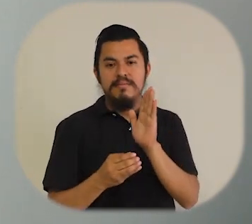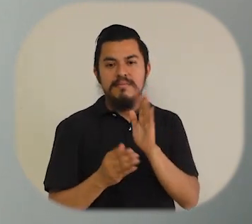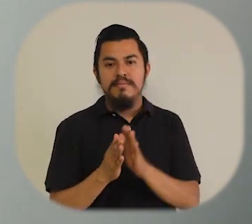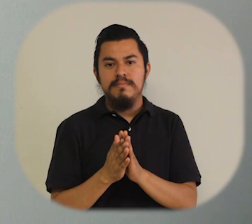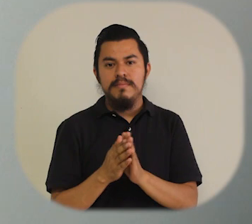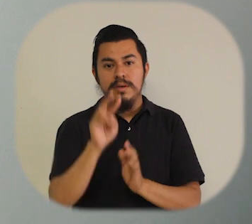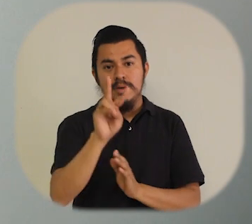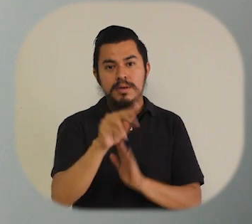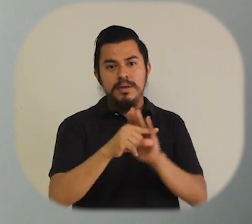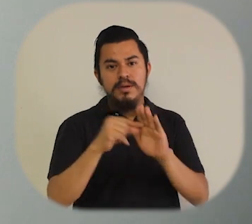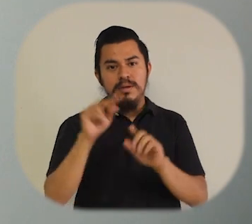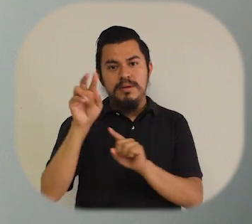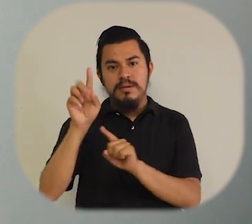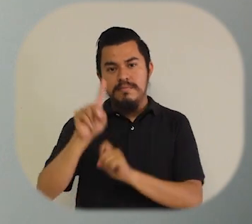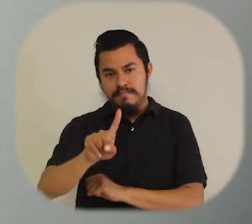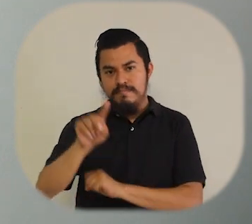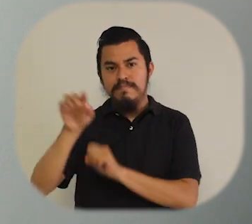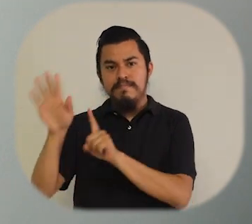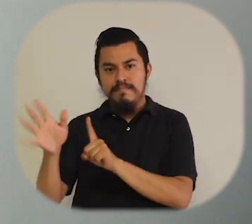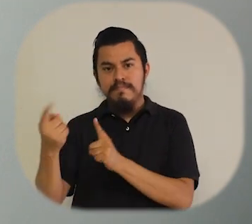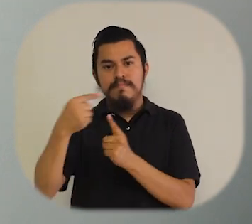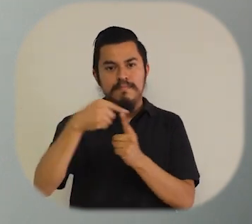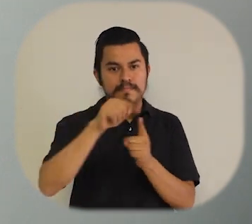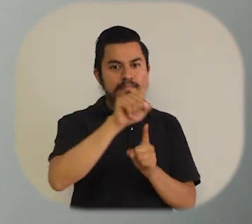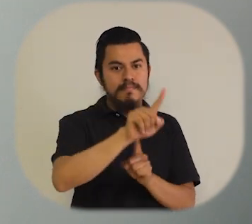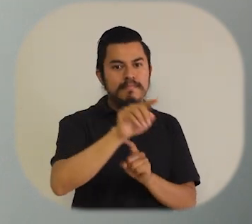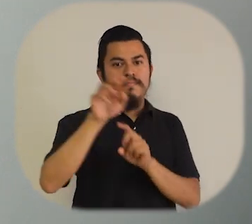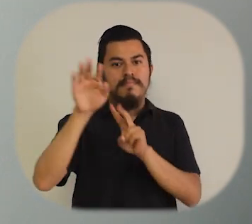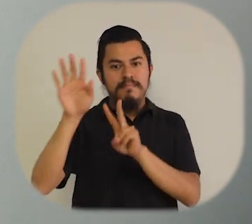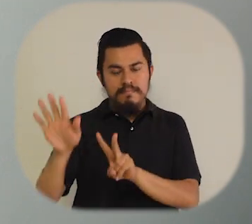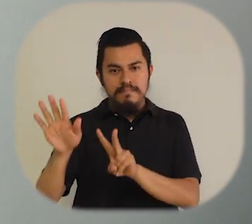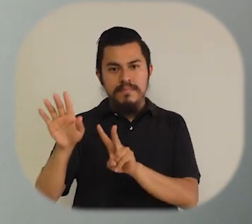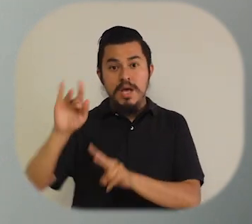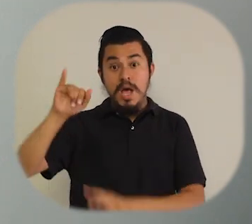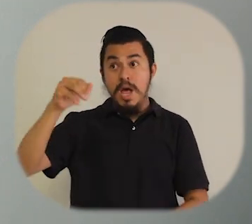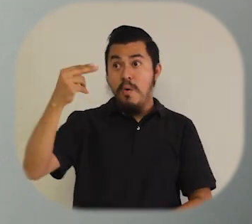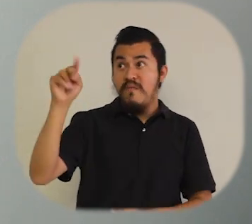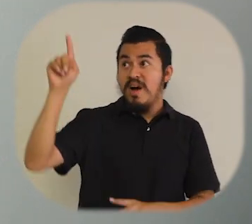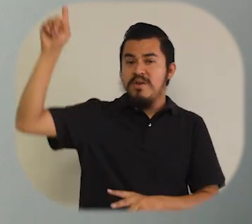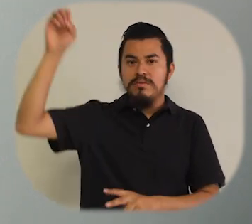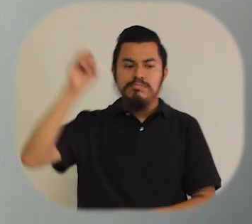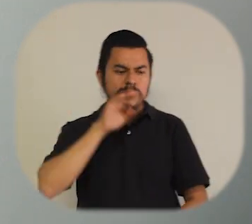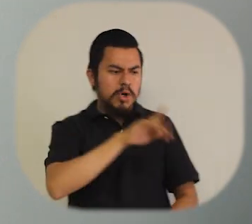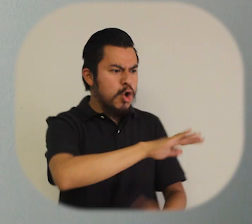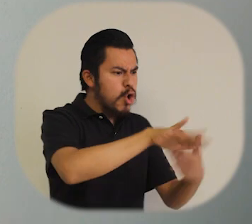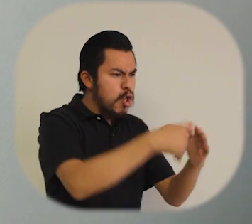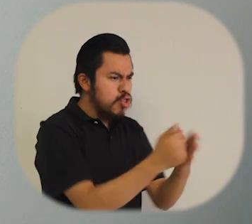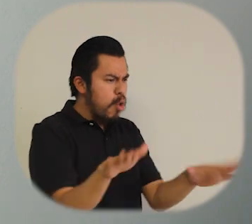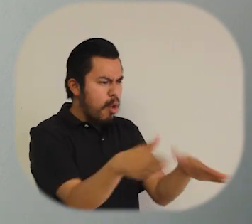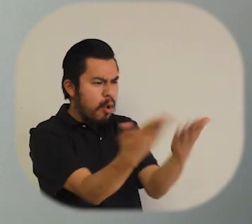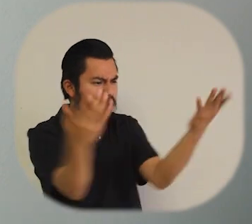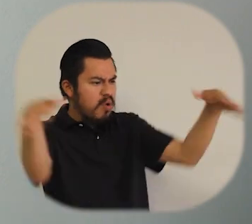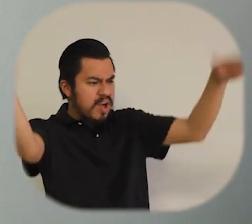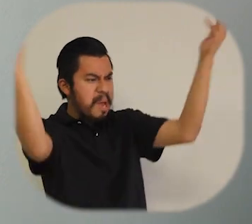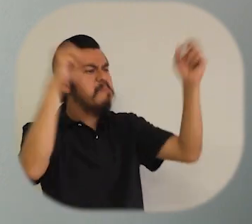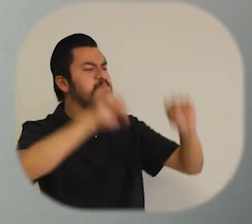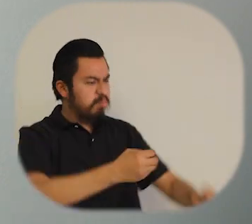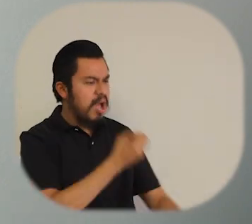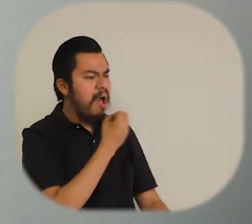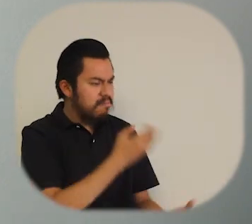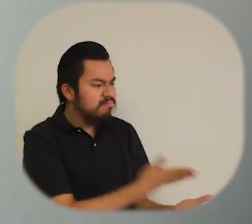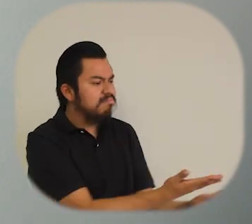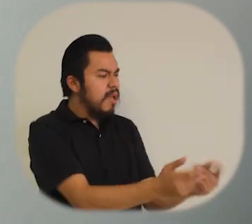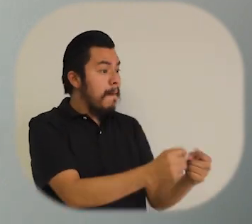que Jehová Dios le dijo al hombre que podía comer de todos los árboles del huerto, pero el fruto del conocimiento del bien y del mal no comería, porque el día que él